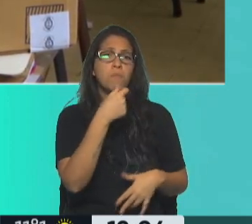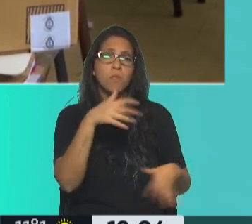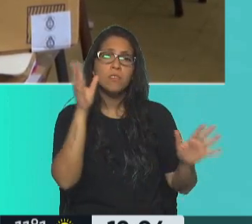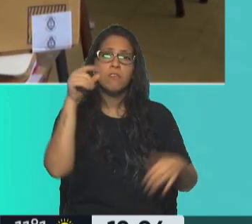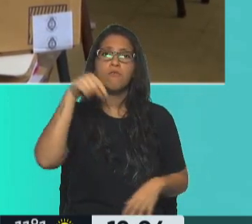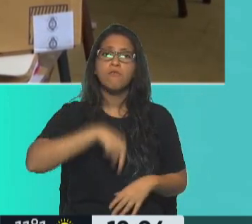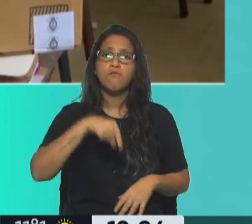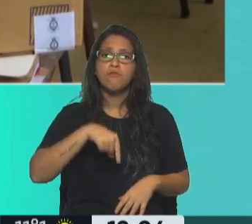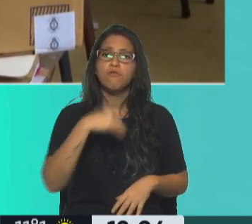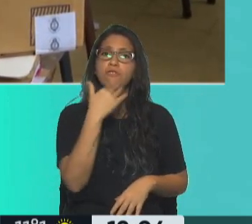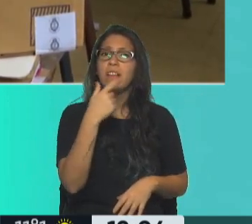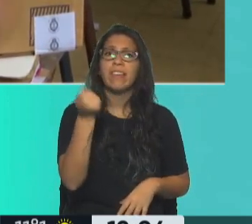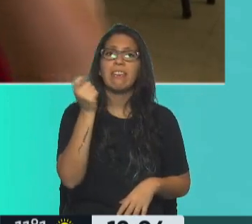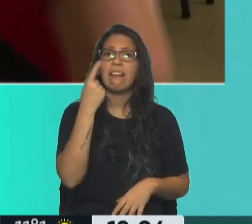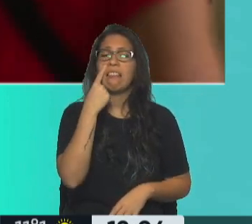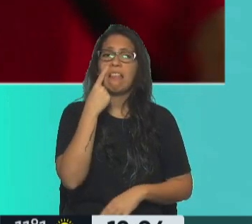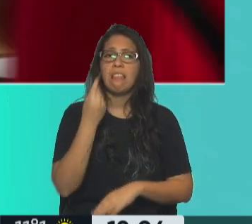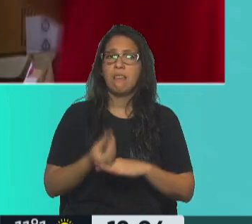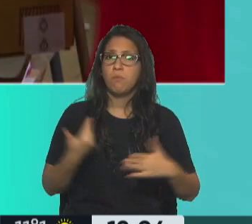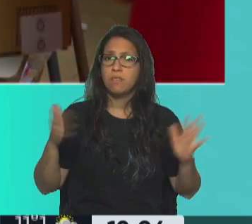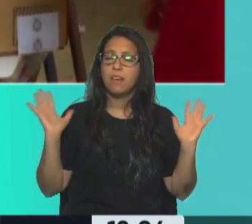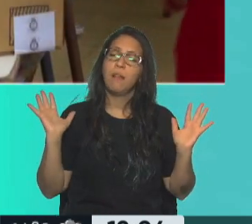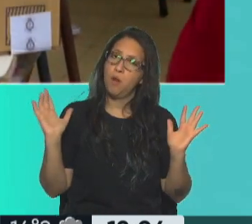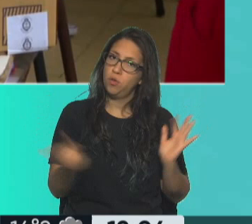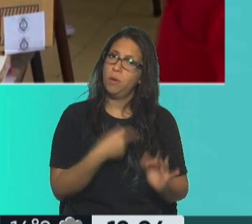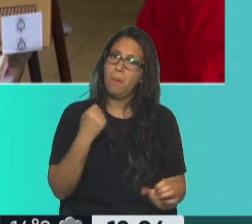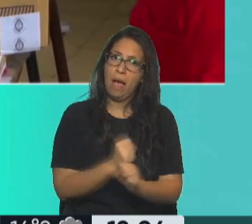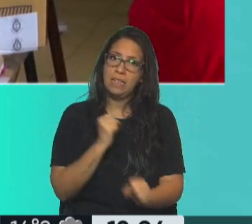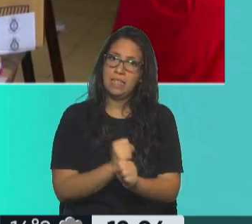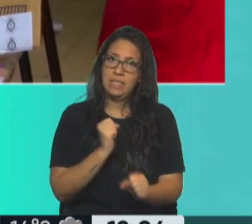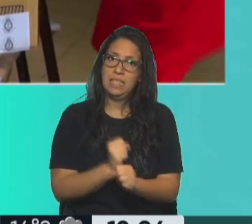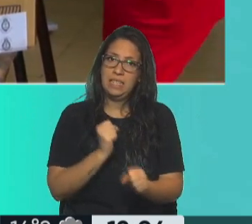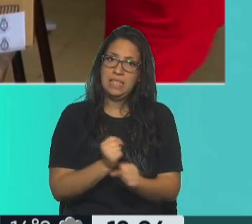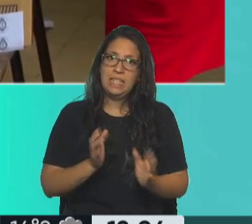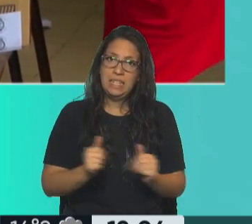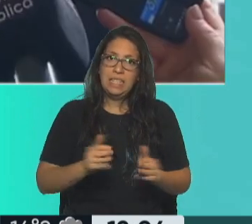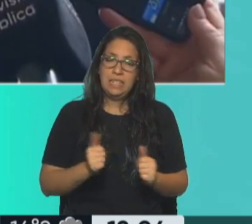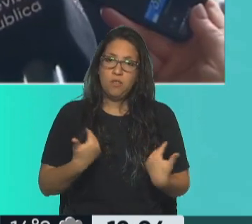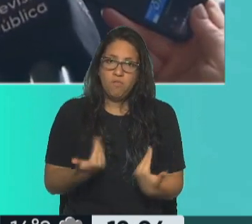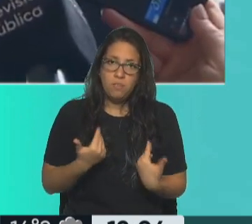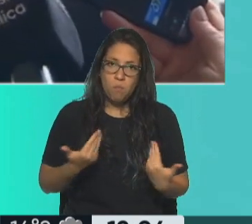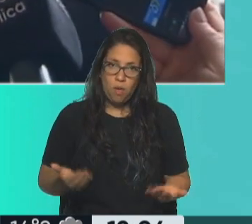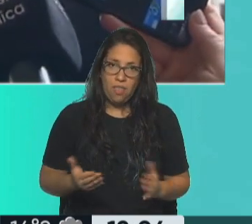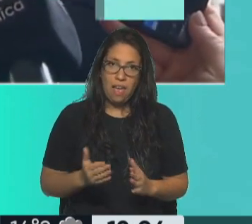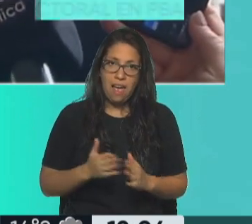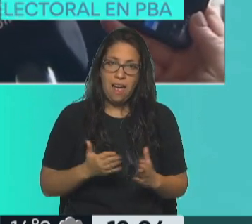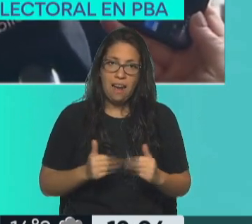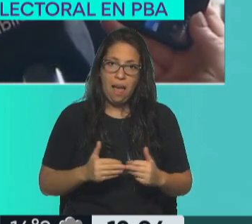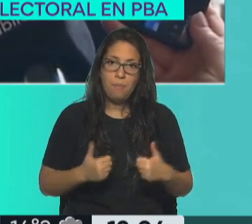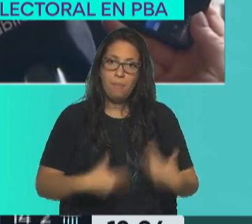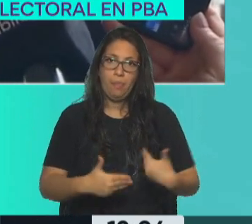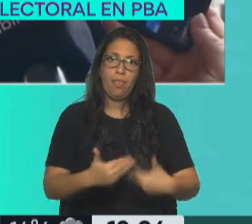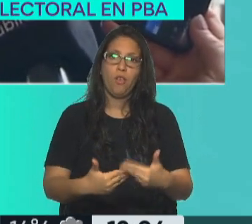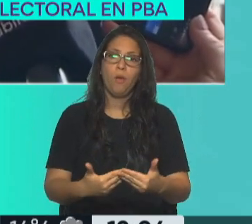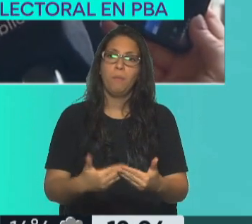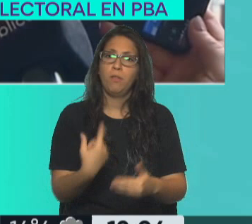se conozca quién es el intendente? Sí, vamos a tratar de trabajar a la mayor velocidad posible, pero estamos llevando